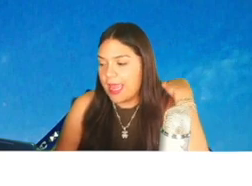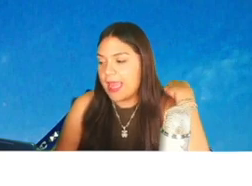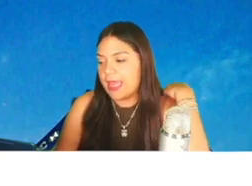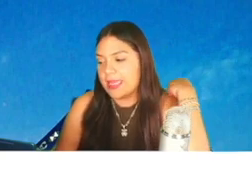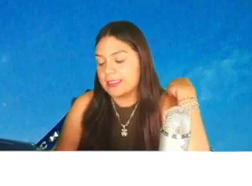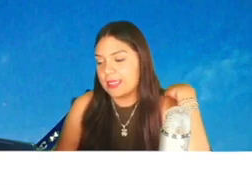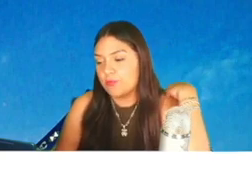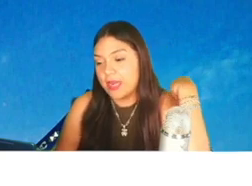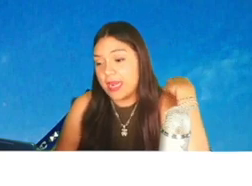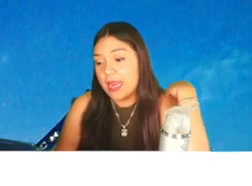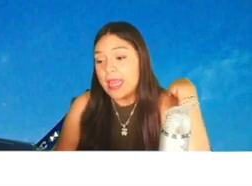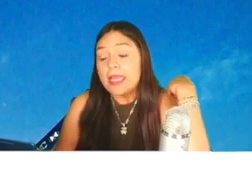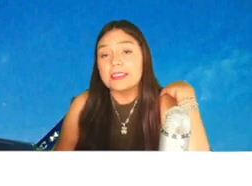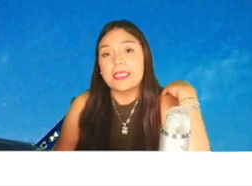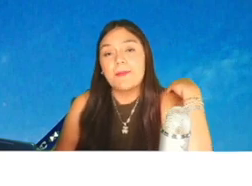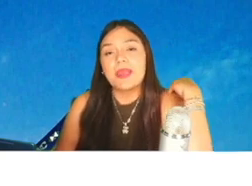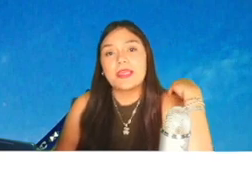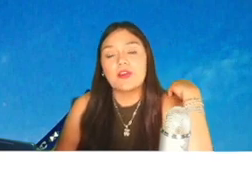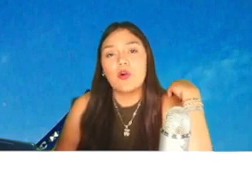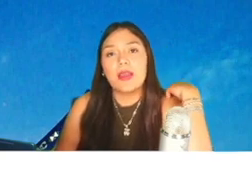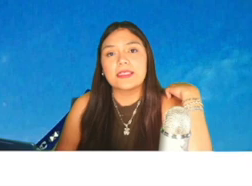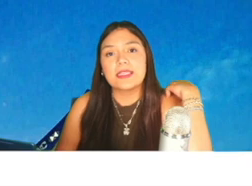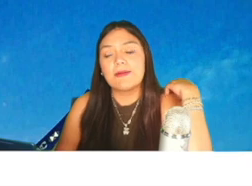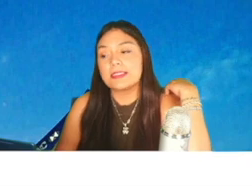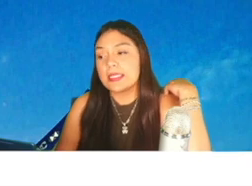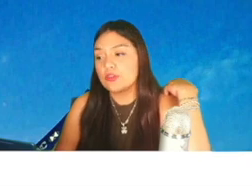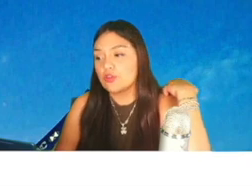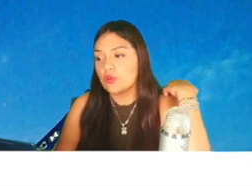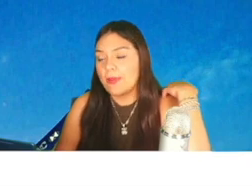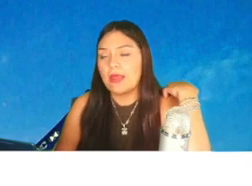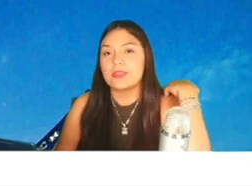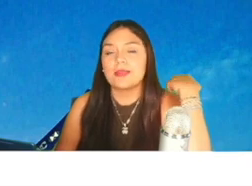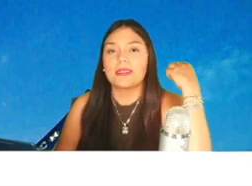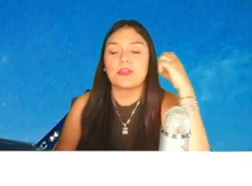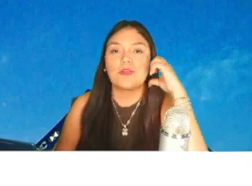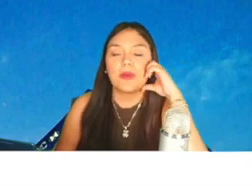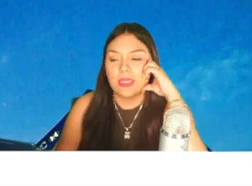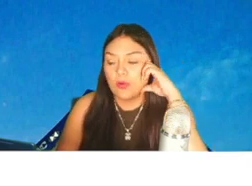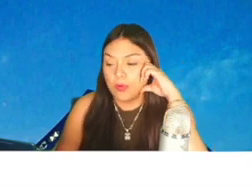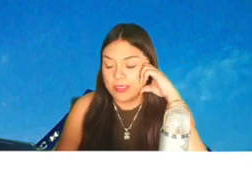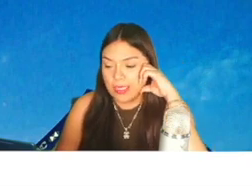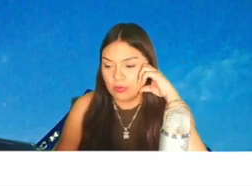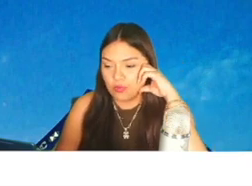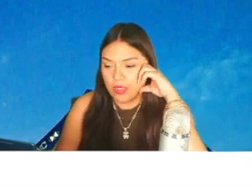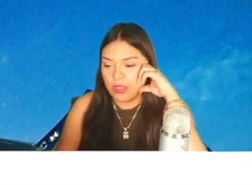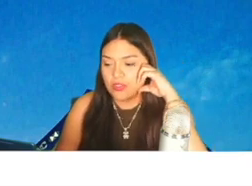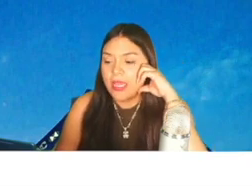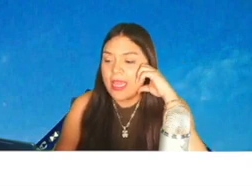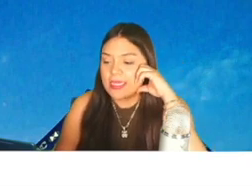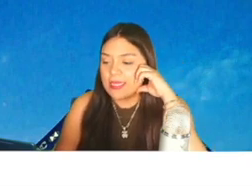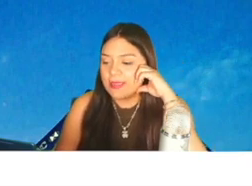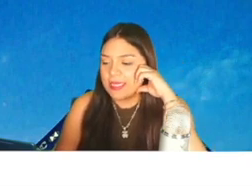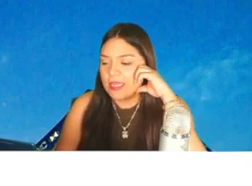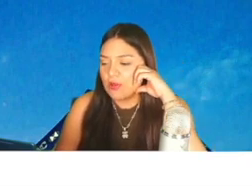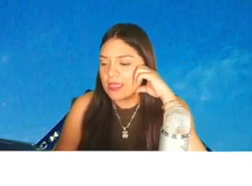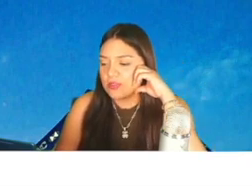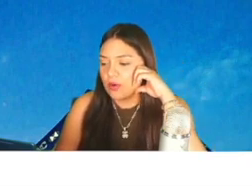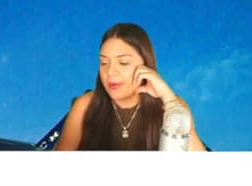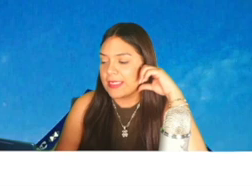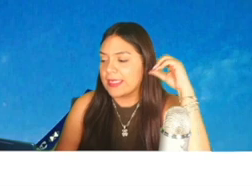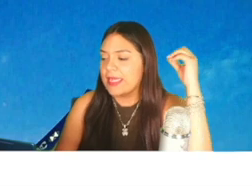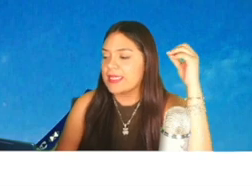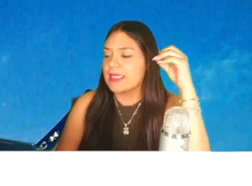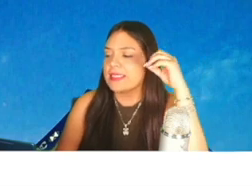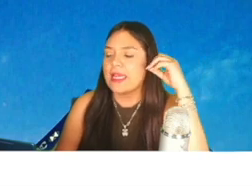que según él ya México estaba siendo tomado, estaba siendo invadido por Estados Unidos, estaban llegando las